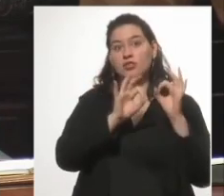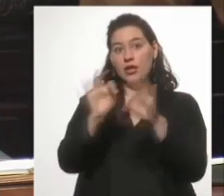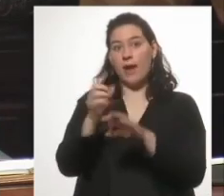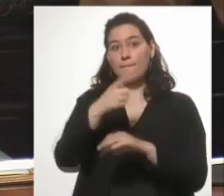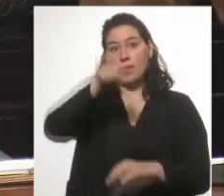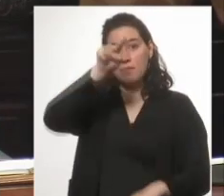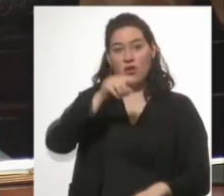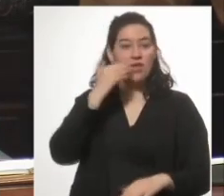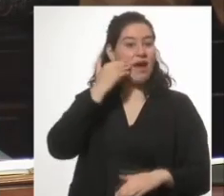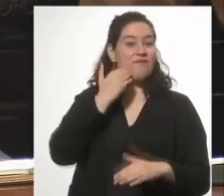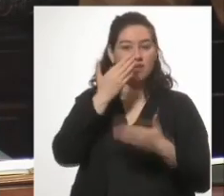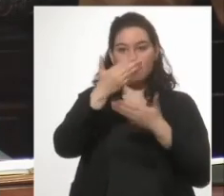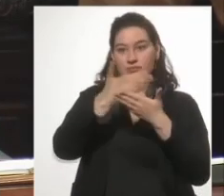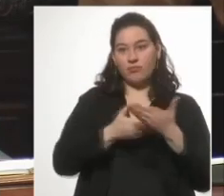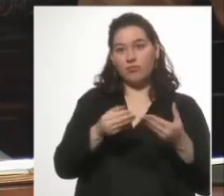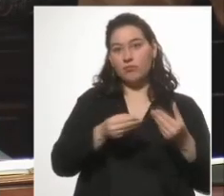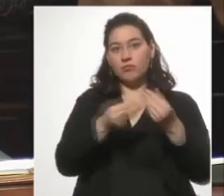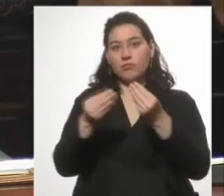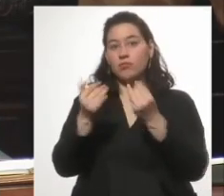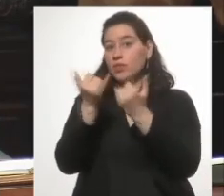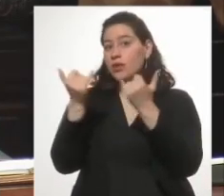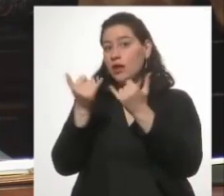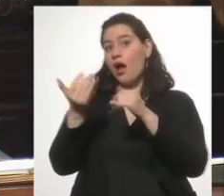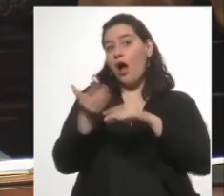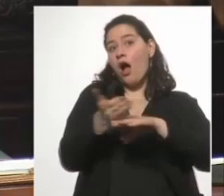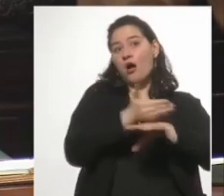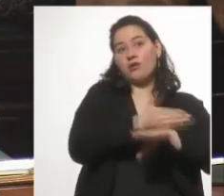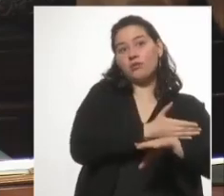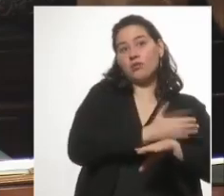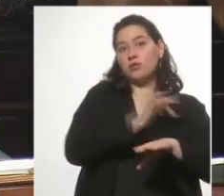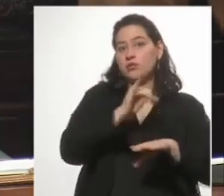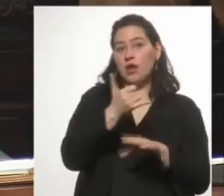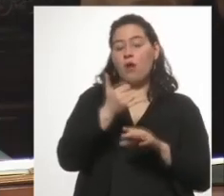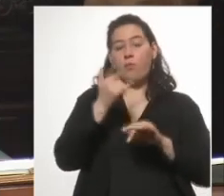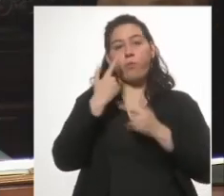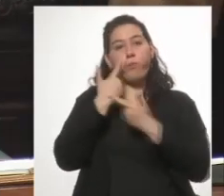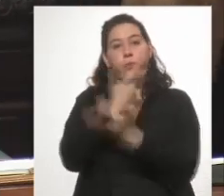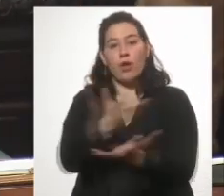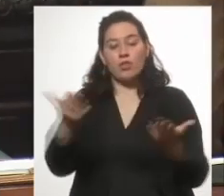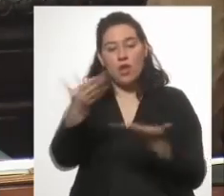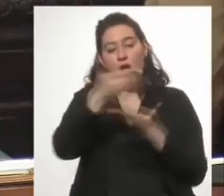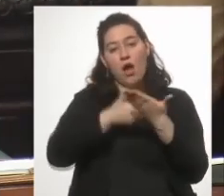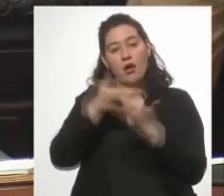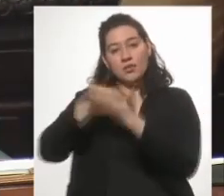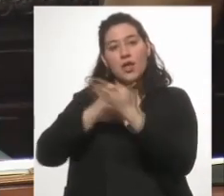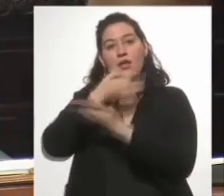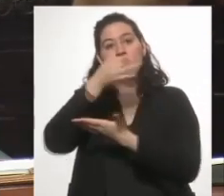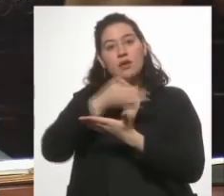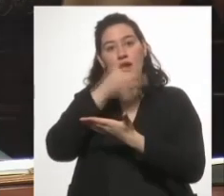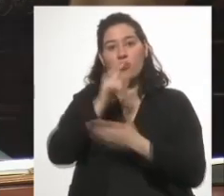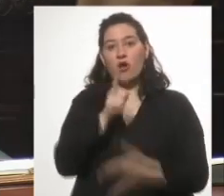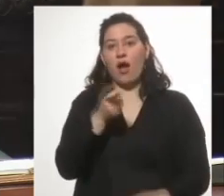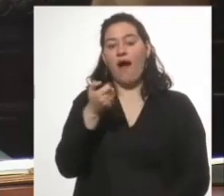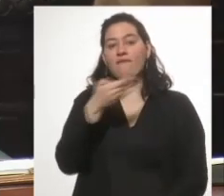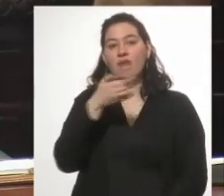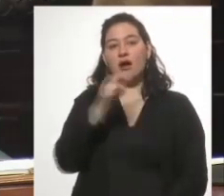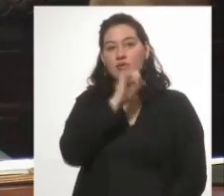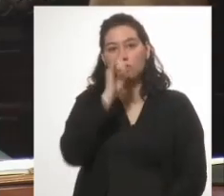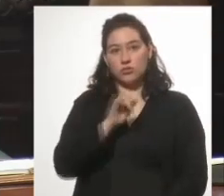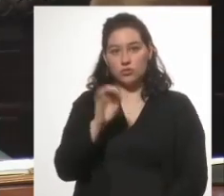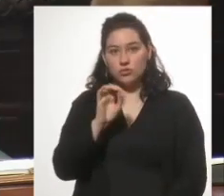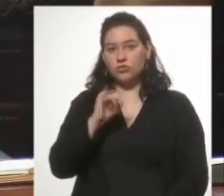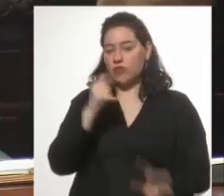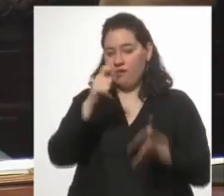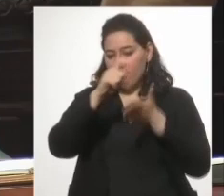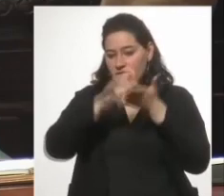1 de abril, un par de días antes habían tomado estado público las actas con las declaraciones de Gavazo. Yo tengo la